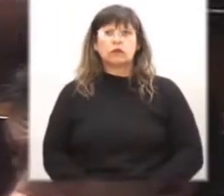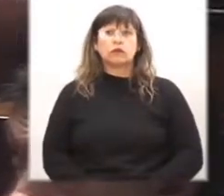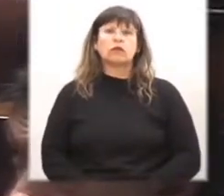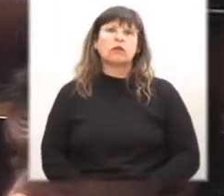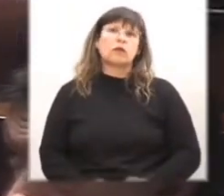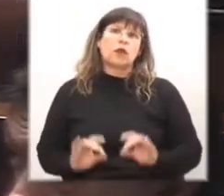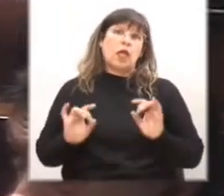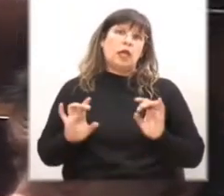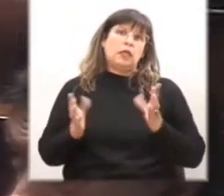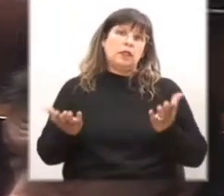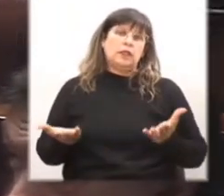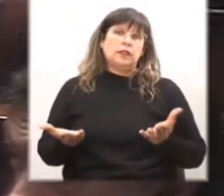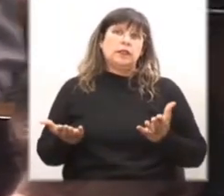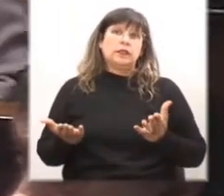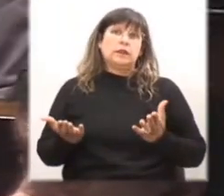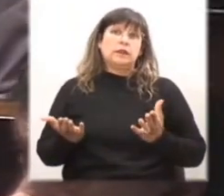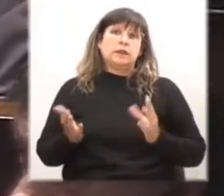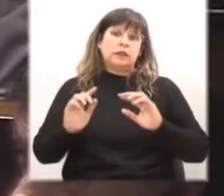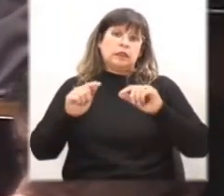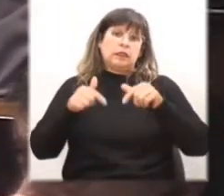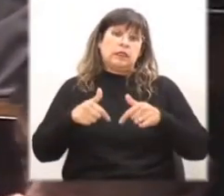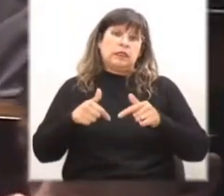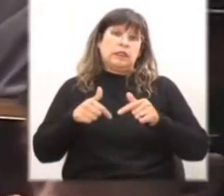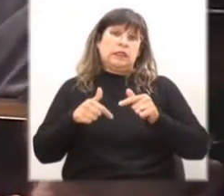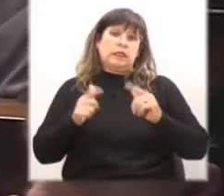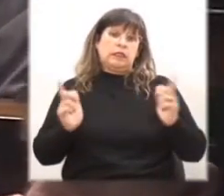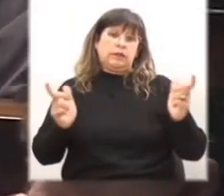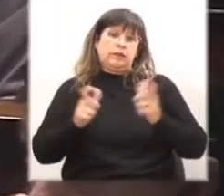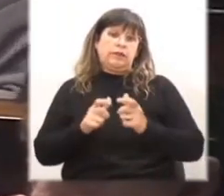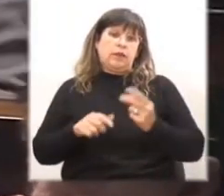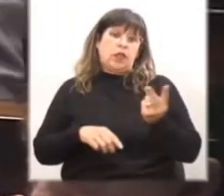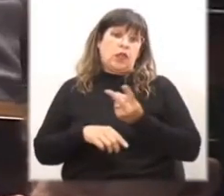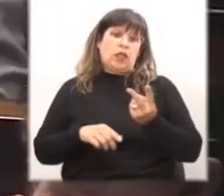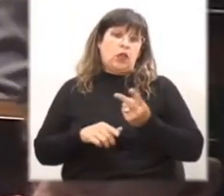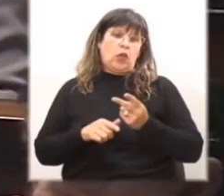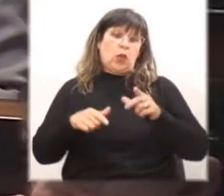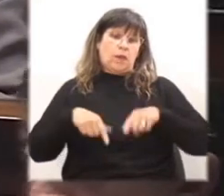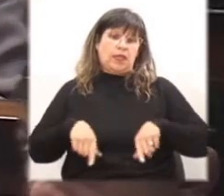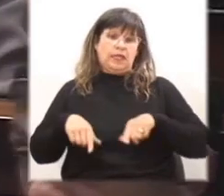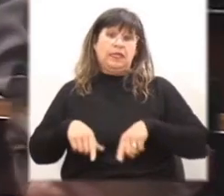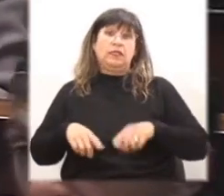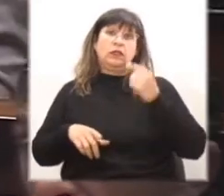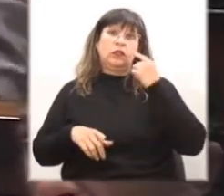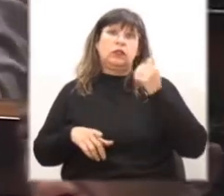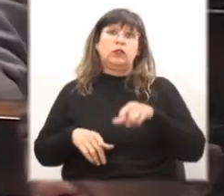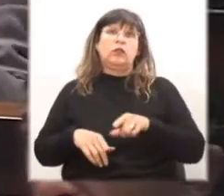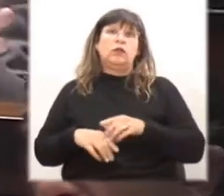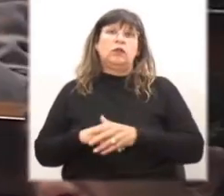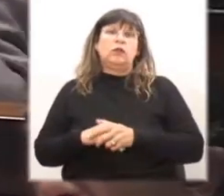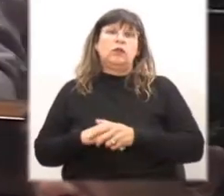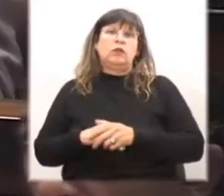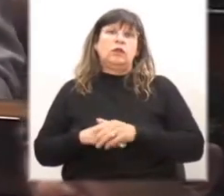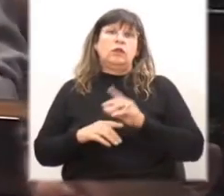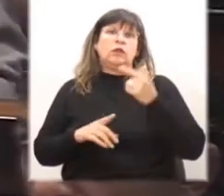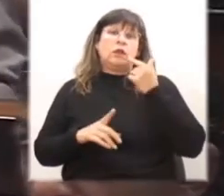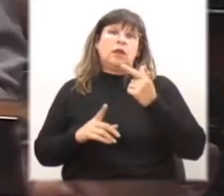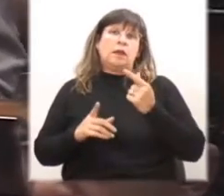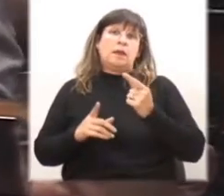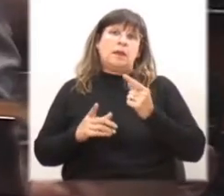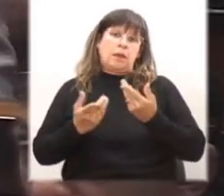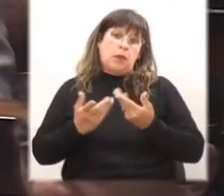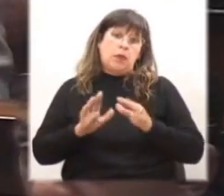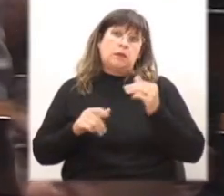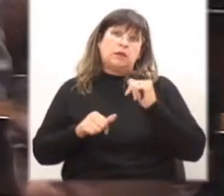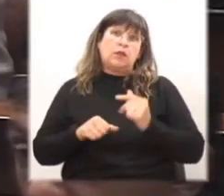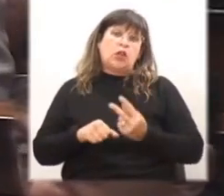Naturalmente, señor presidente, esta comparecencia conjunta de los dos ministerios nos van a llevar a generar, en principio,